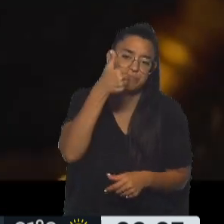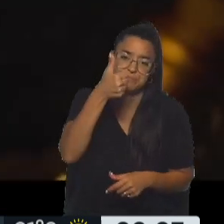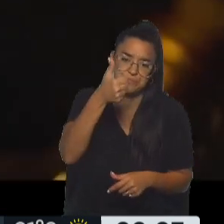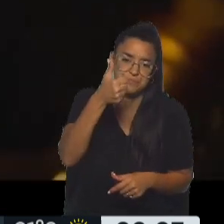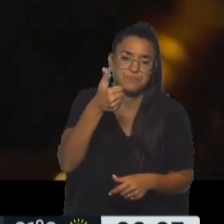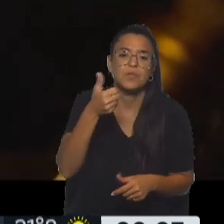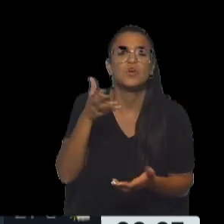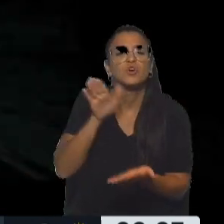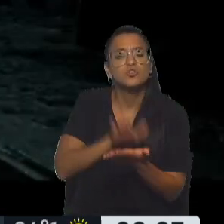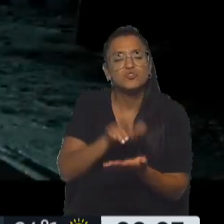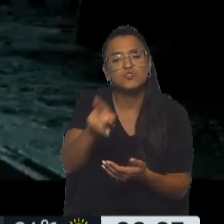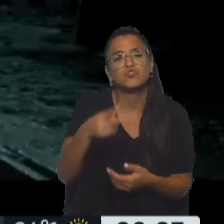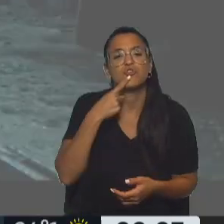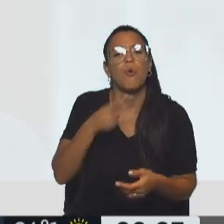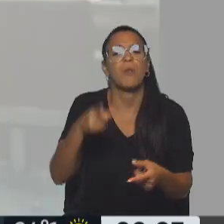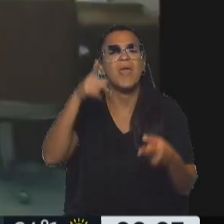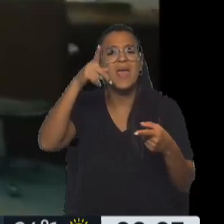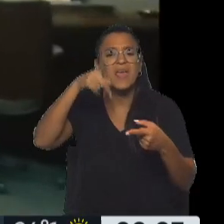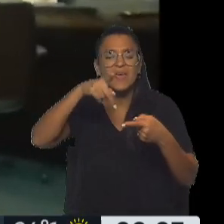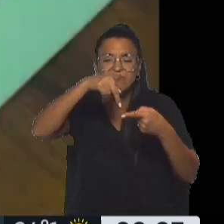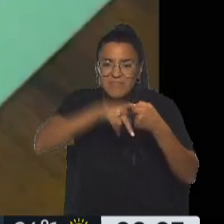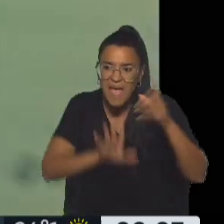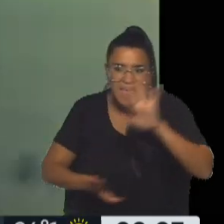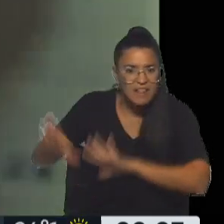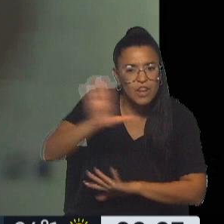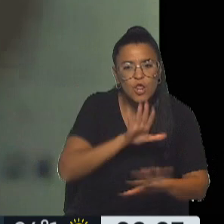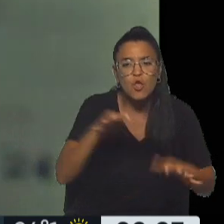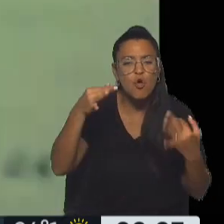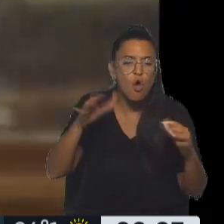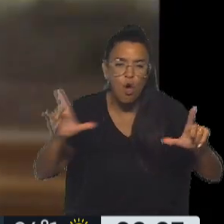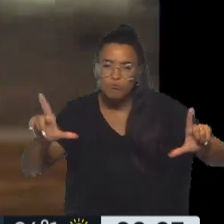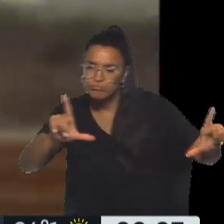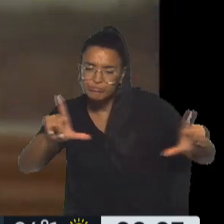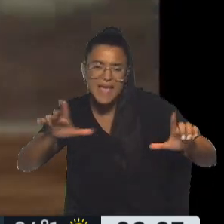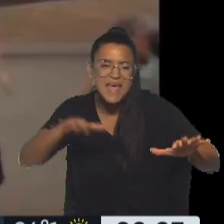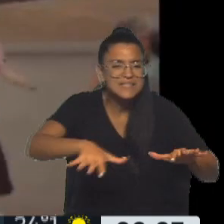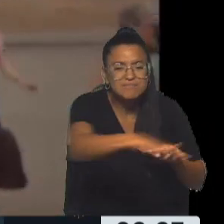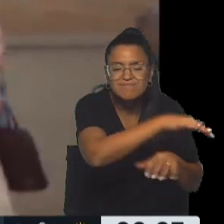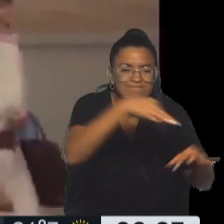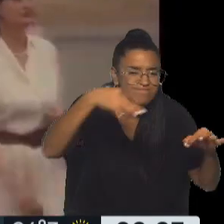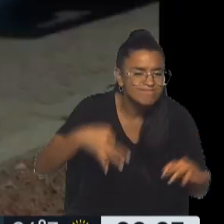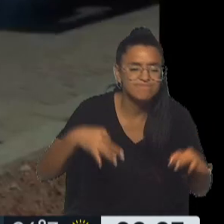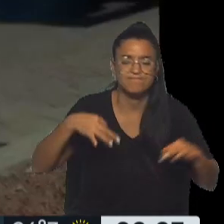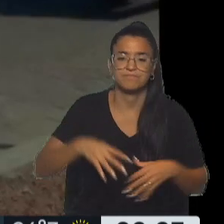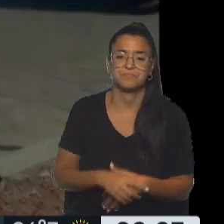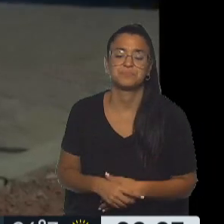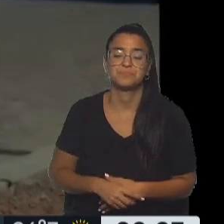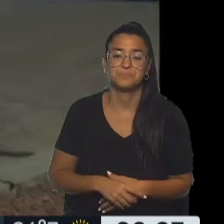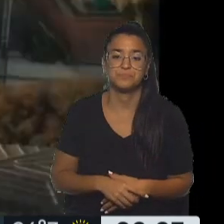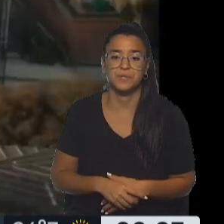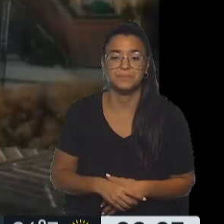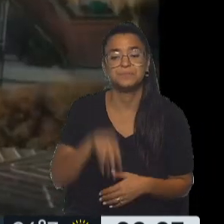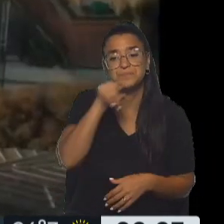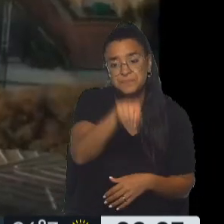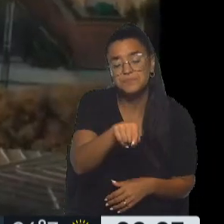lo que tiene que ver con rubros técnicos. Es cada encuadre, cada escena es un cuadro en sí mismo. Y con